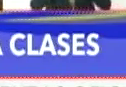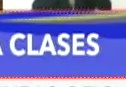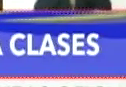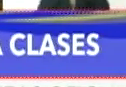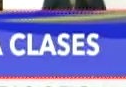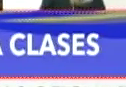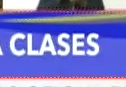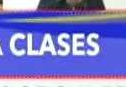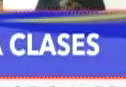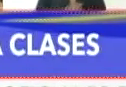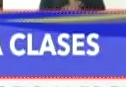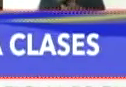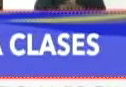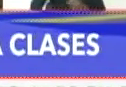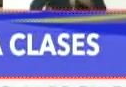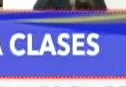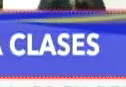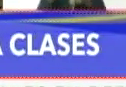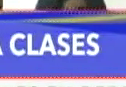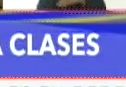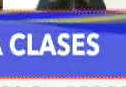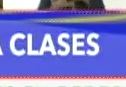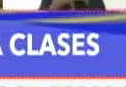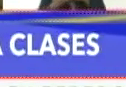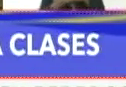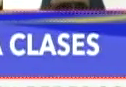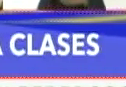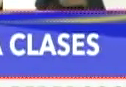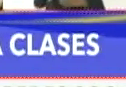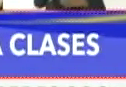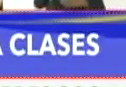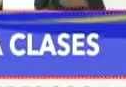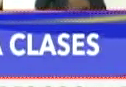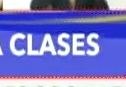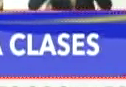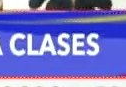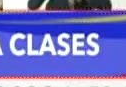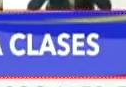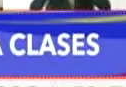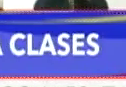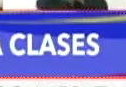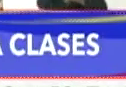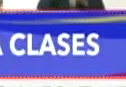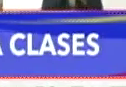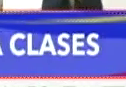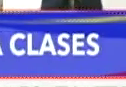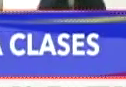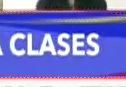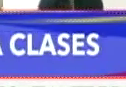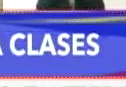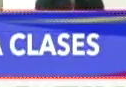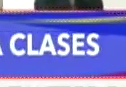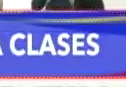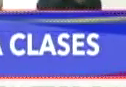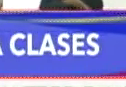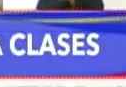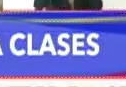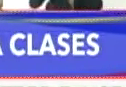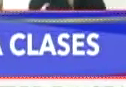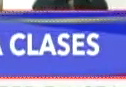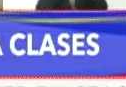también ha arrancado el plan una gota de amor para tu escuela quiere decir vamos a reparar